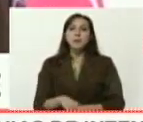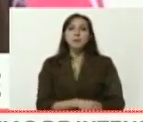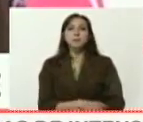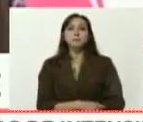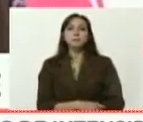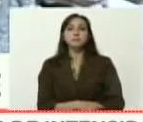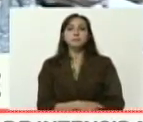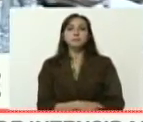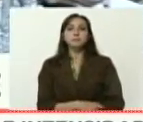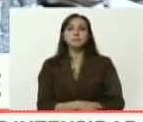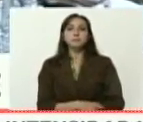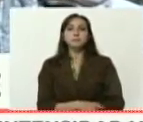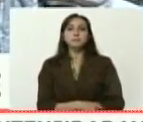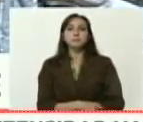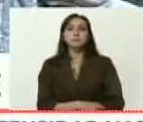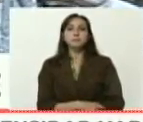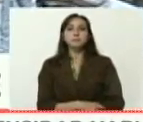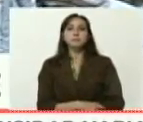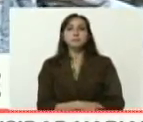el carupanazo.